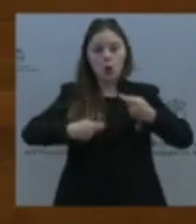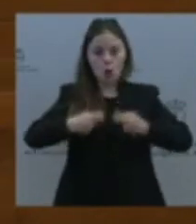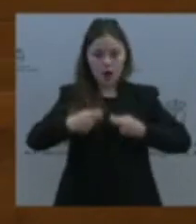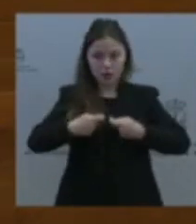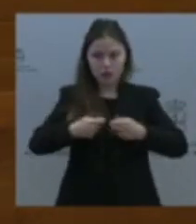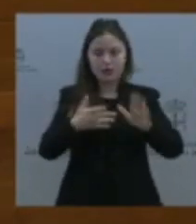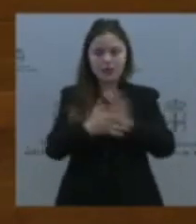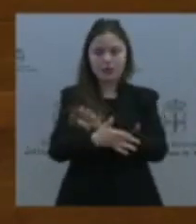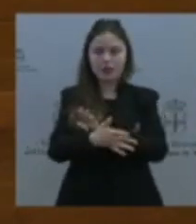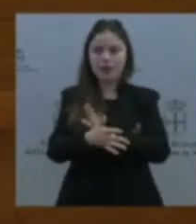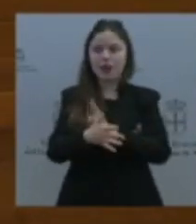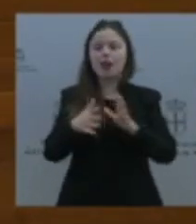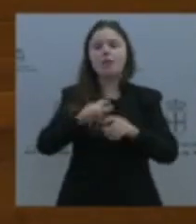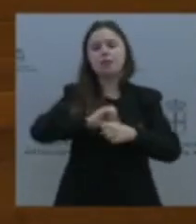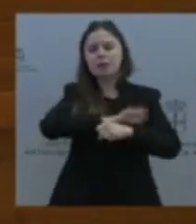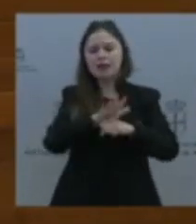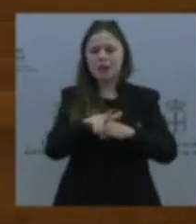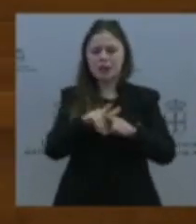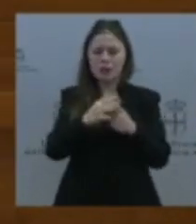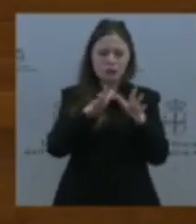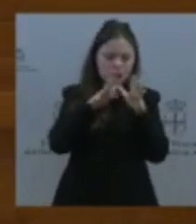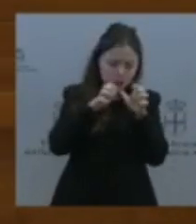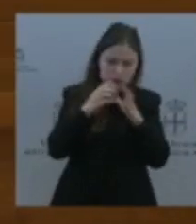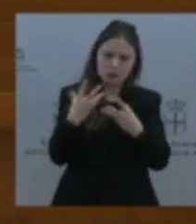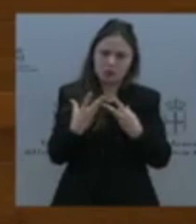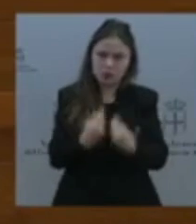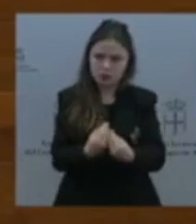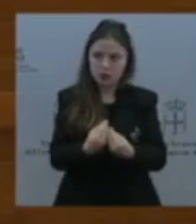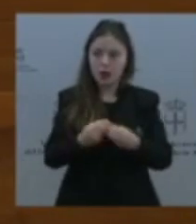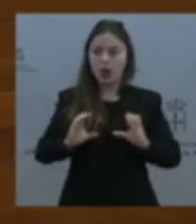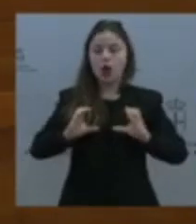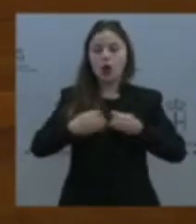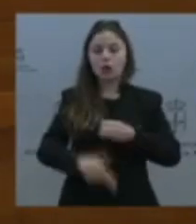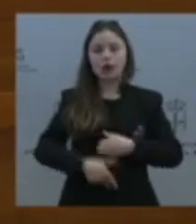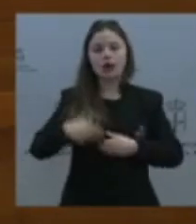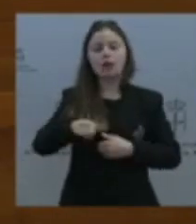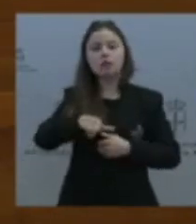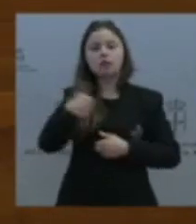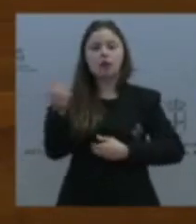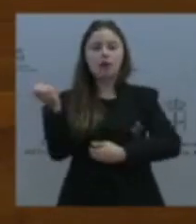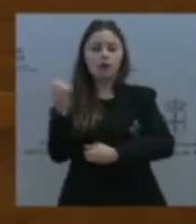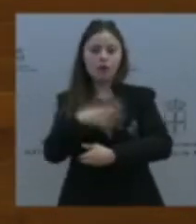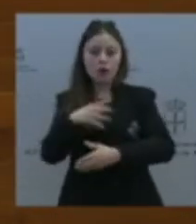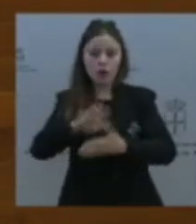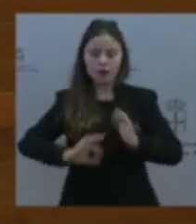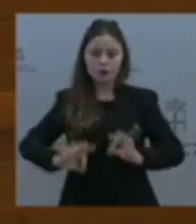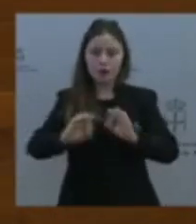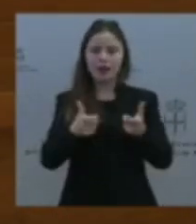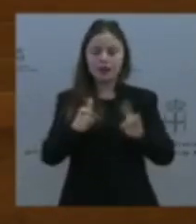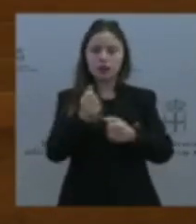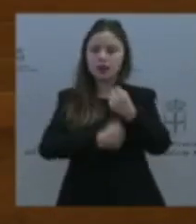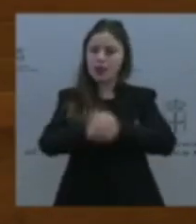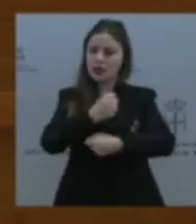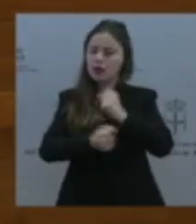pandemia. La Xunta General, aquí, aprobamos un fondo especial para los sectores económicos más afectados, poniendo en